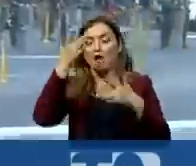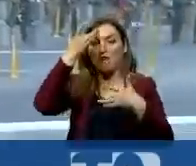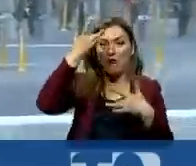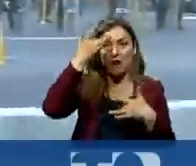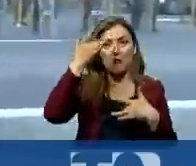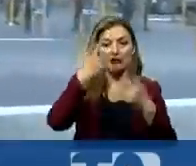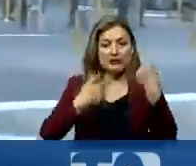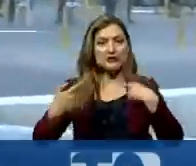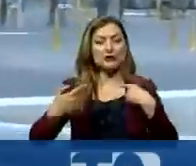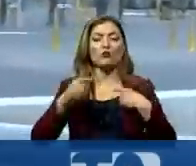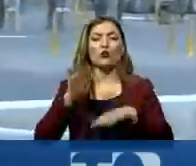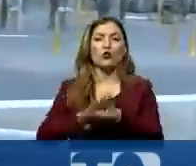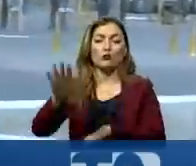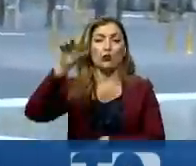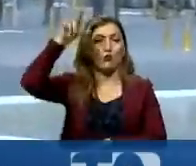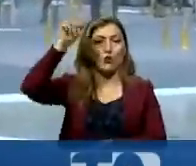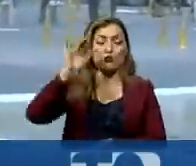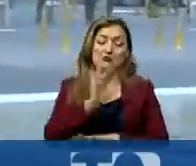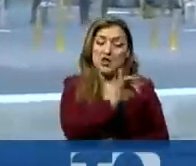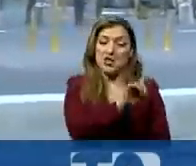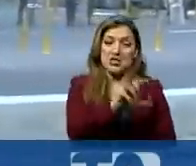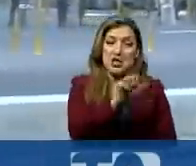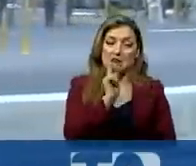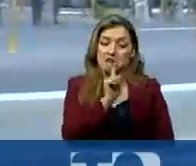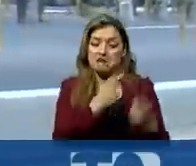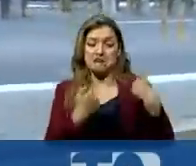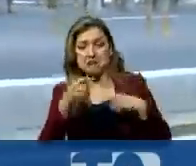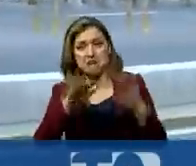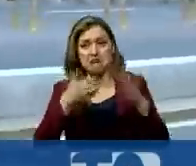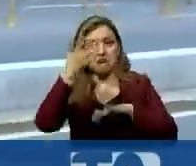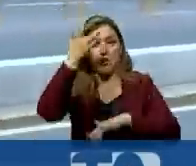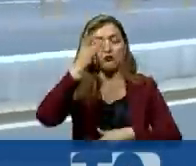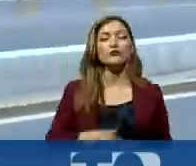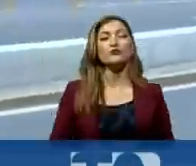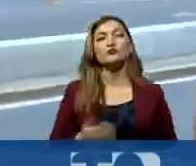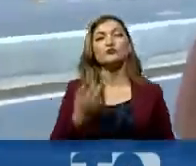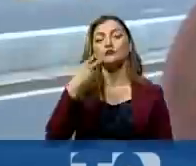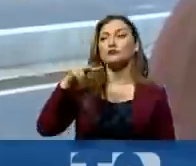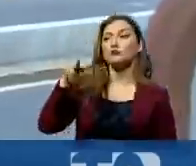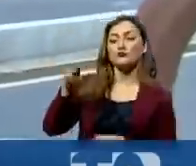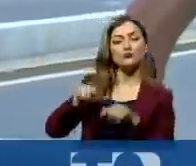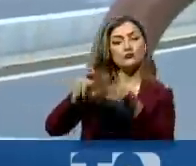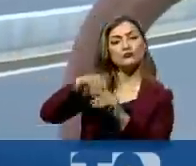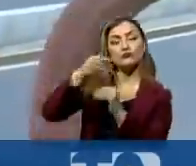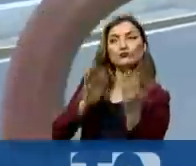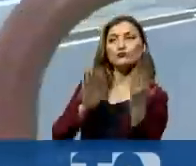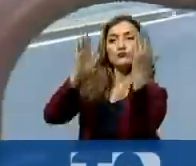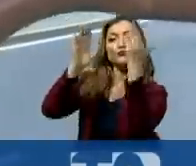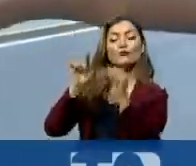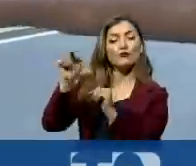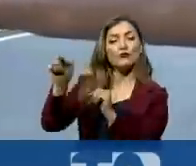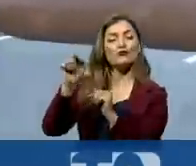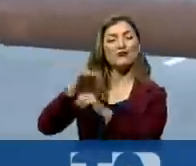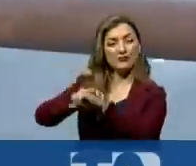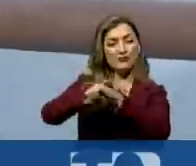podemos observar hay un gran contingente de uniformados de la policía nacional y de las fuerzas armadas